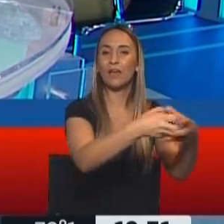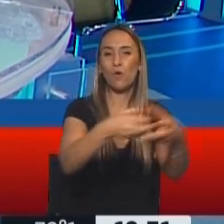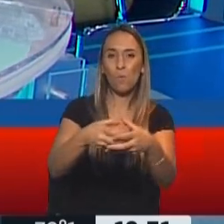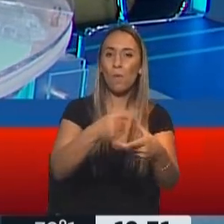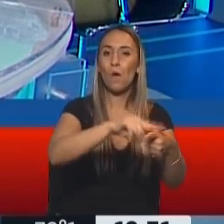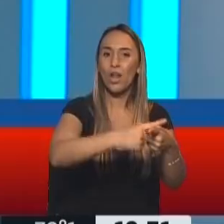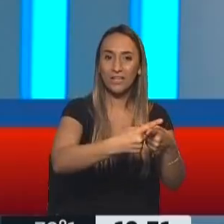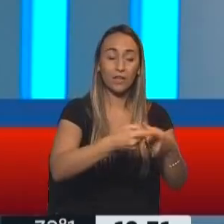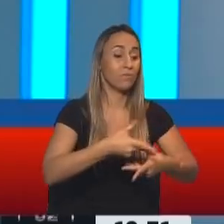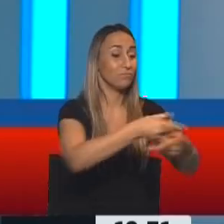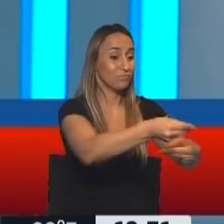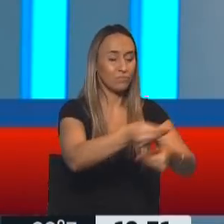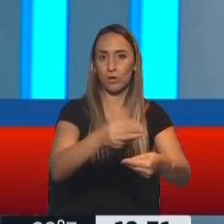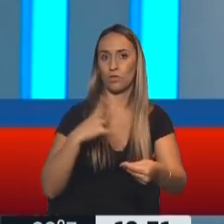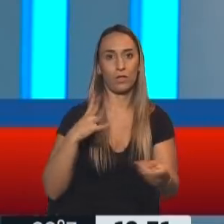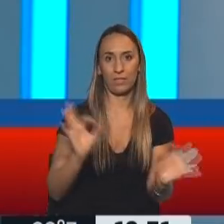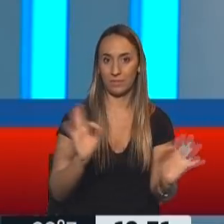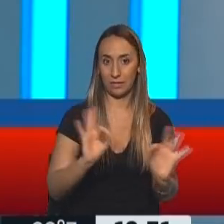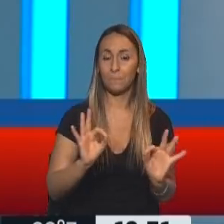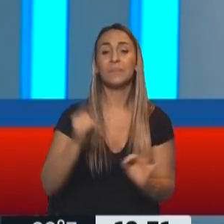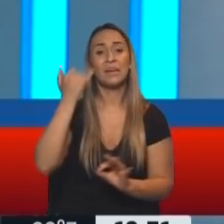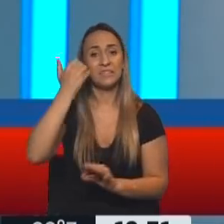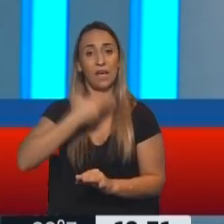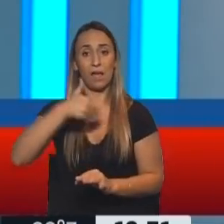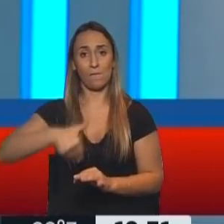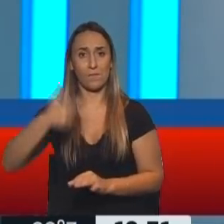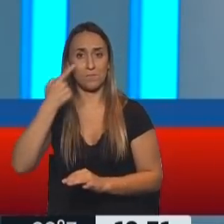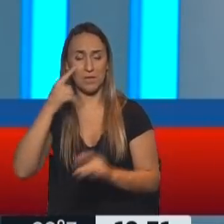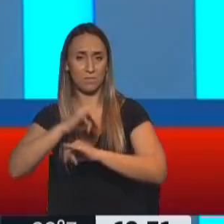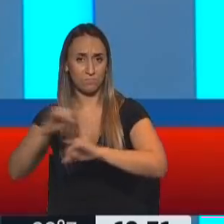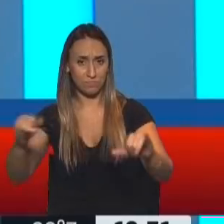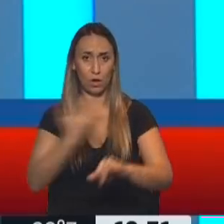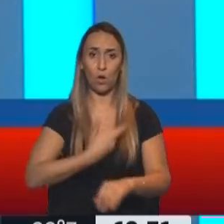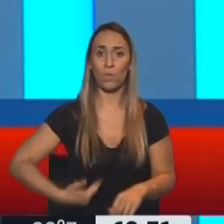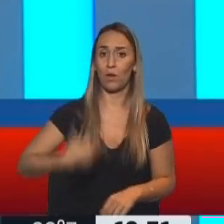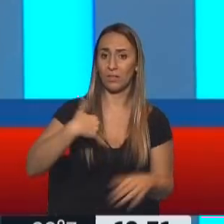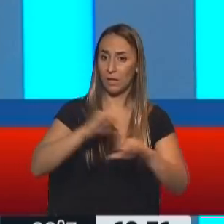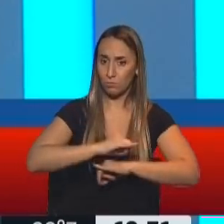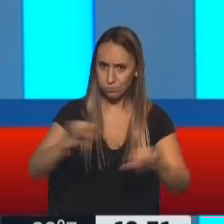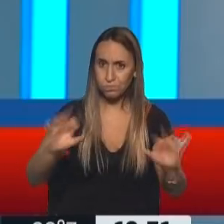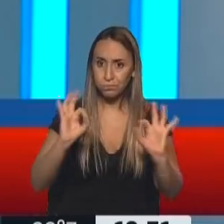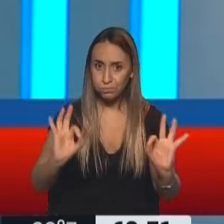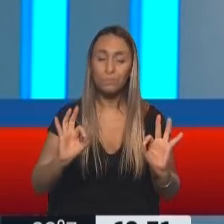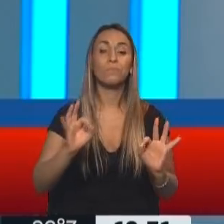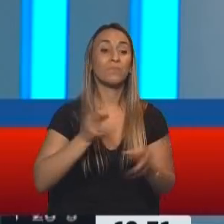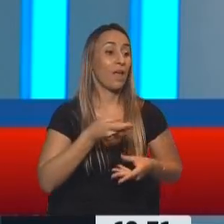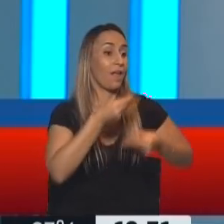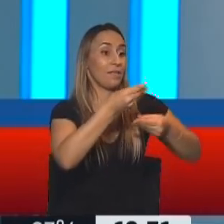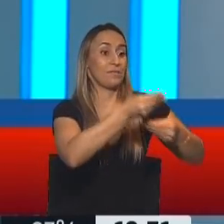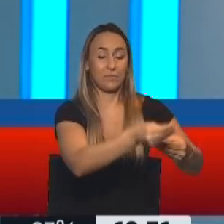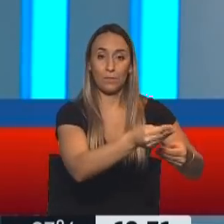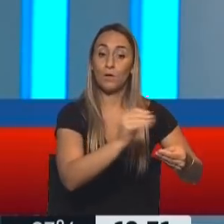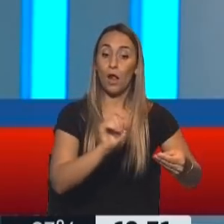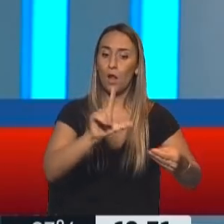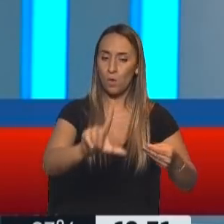no ingresó. Está el comunicado del Fondo Monetario, está el comunicado del gobierno argentino, el acuerdo está ingresando, pero lo cierto es que el lunes,